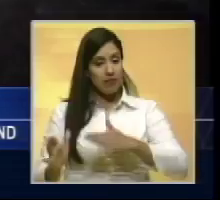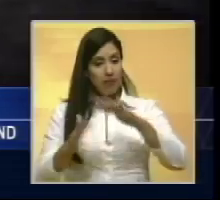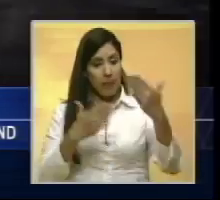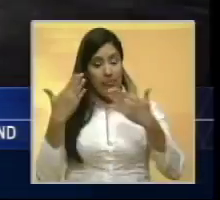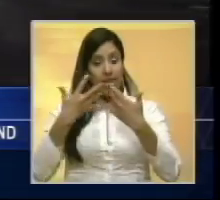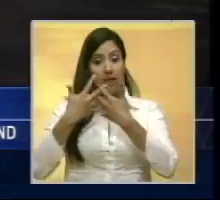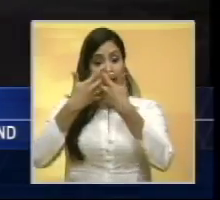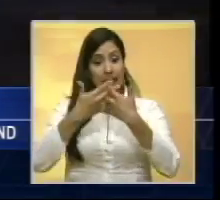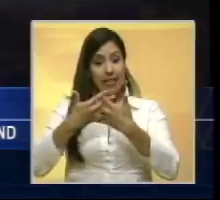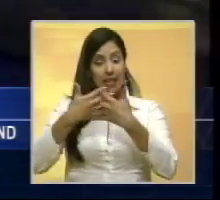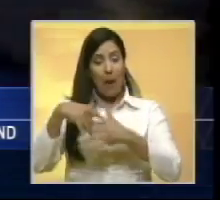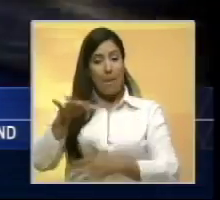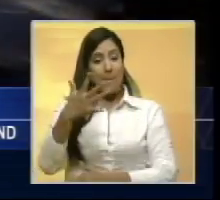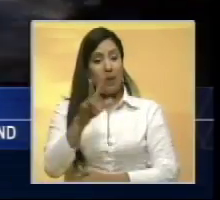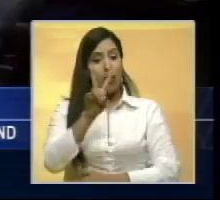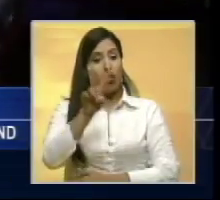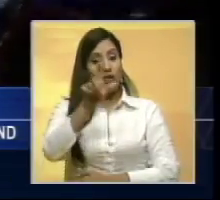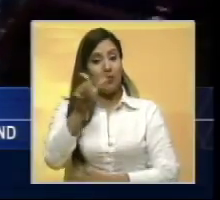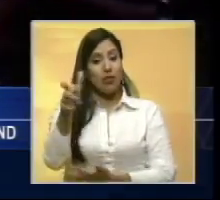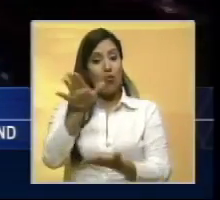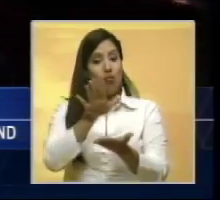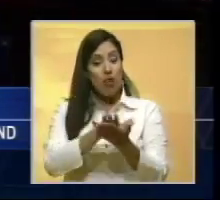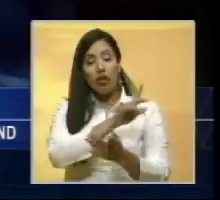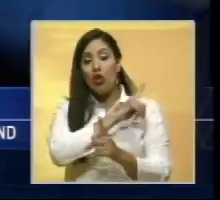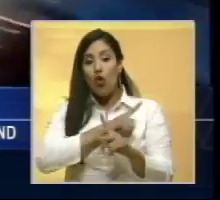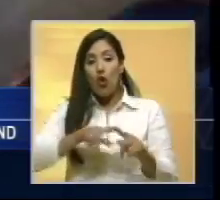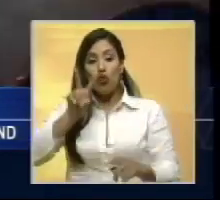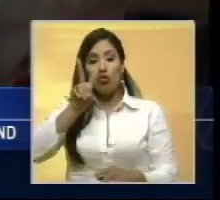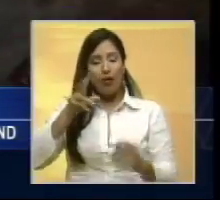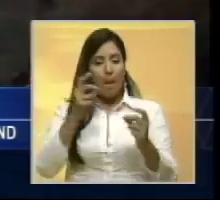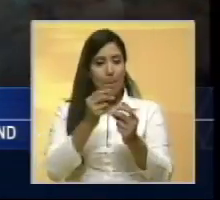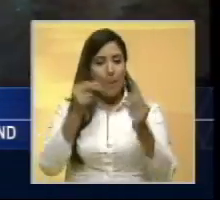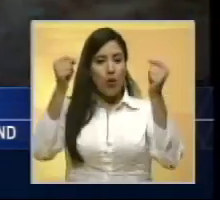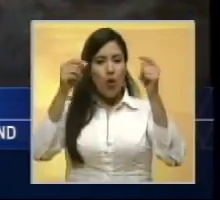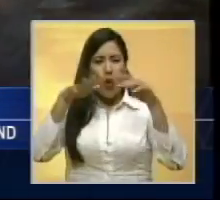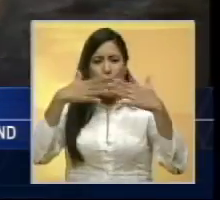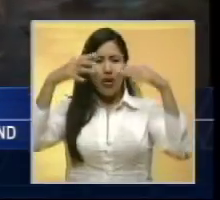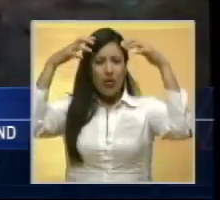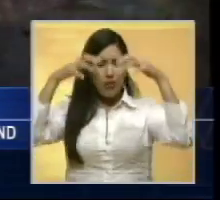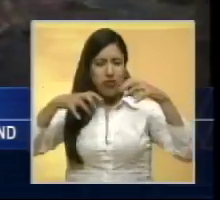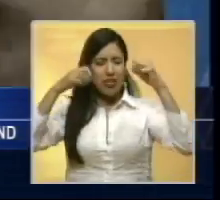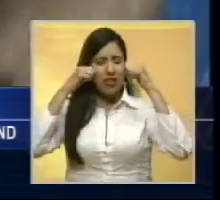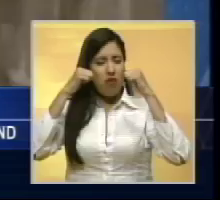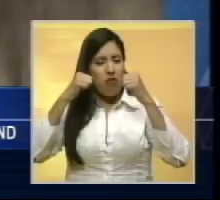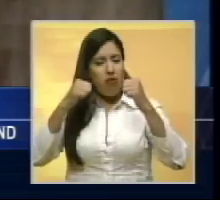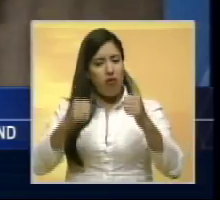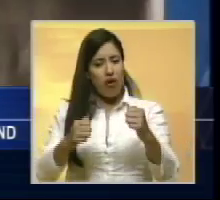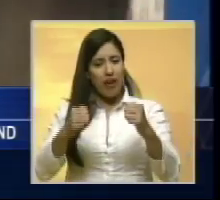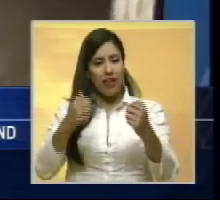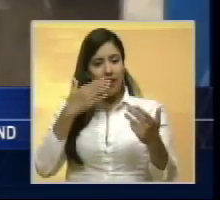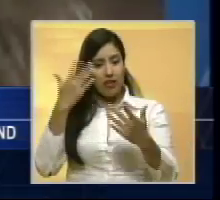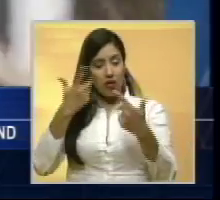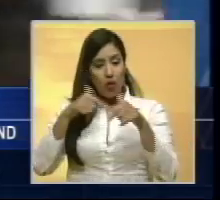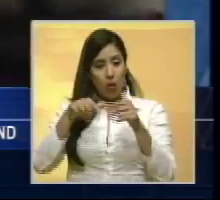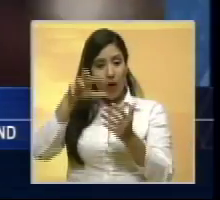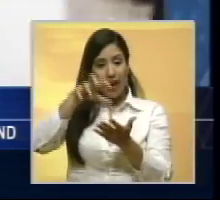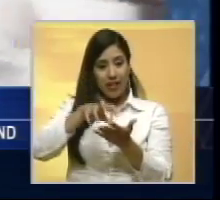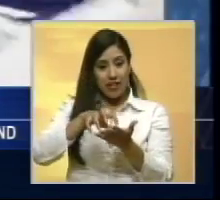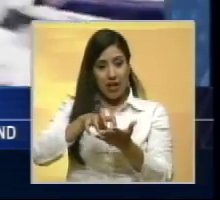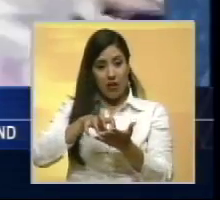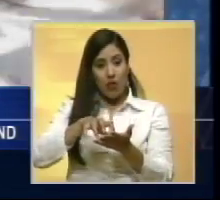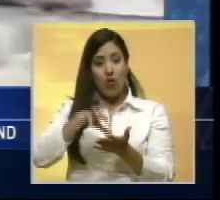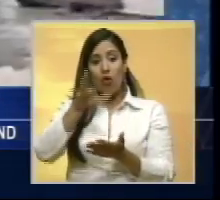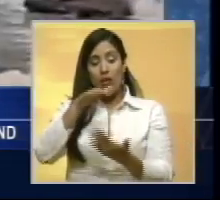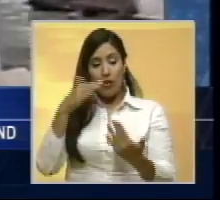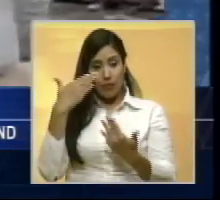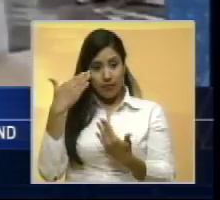En Estados Unidos, al menos 2 personas fallecieron y otras 2 están desaparecidas tras las fuertes lluvias registradas en Ellicott City, en el